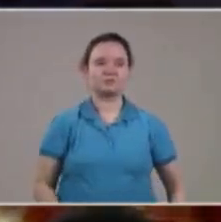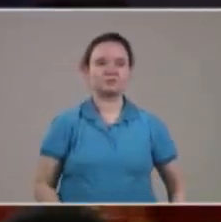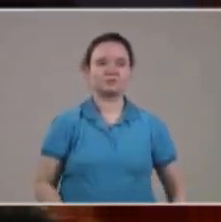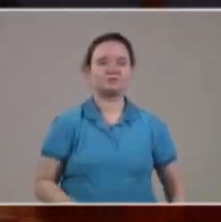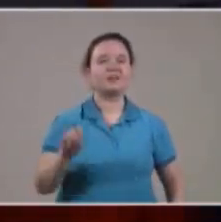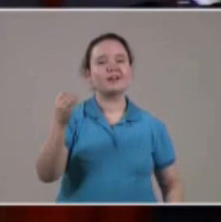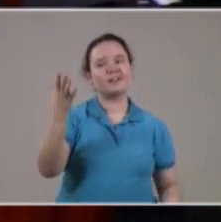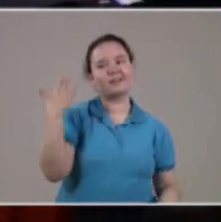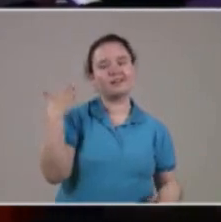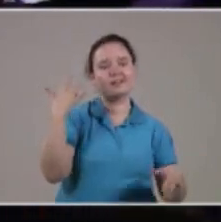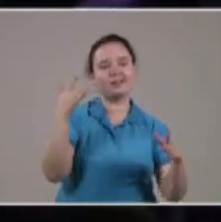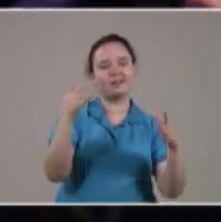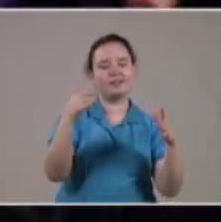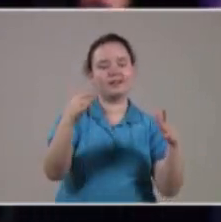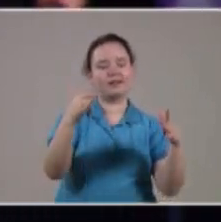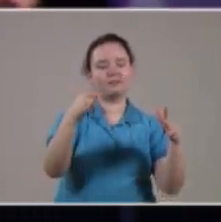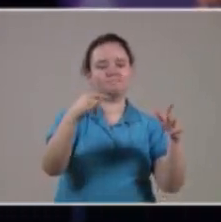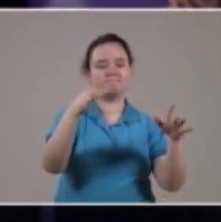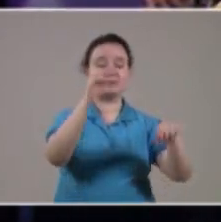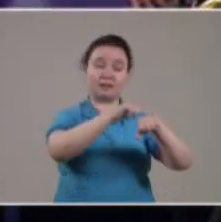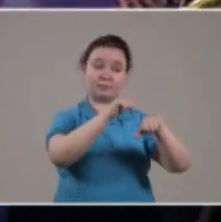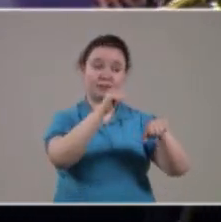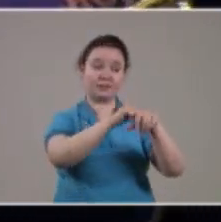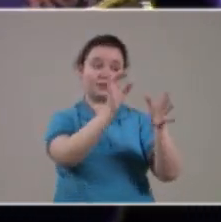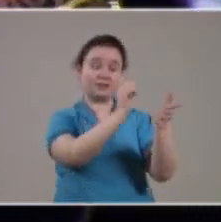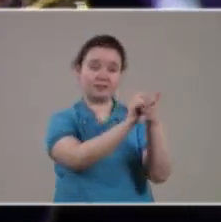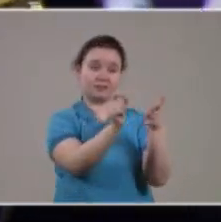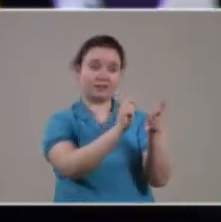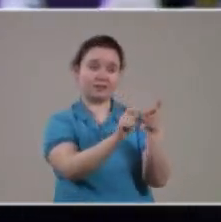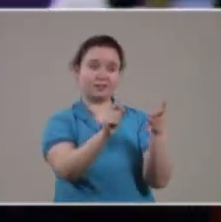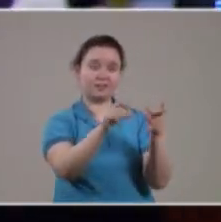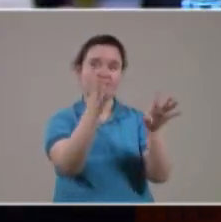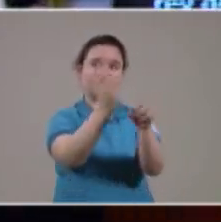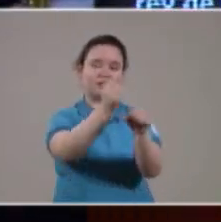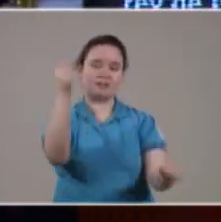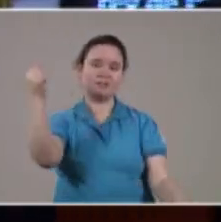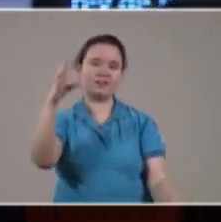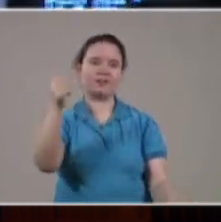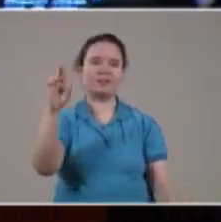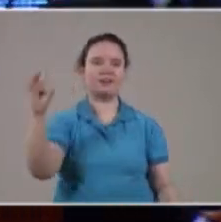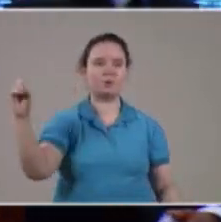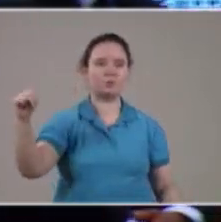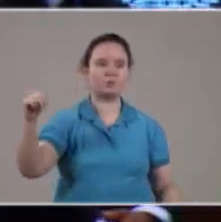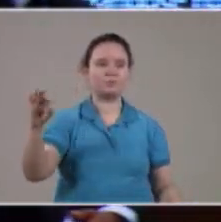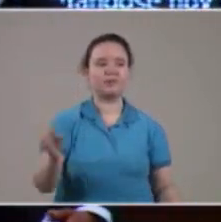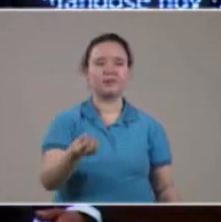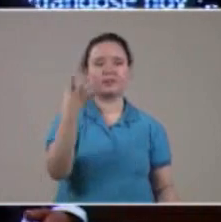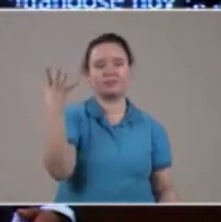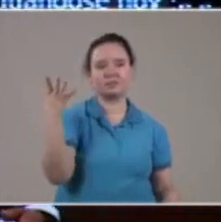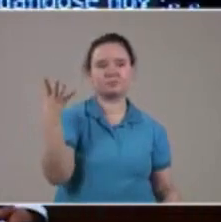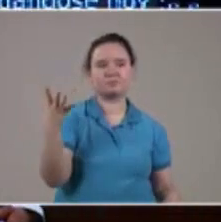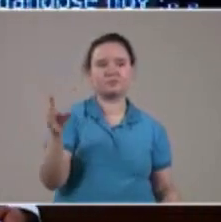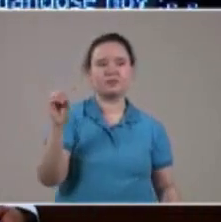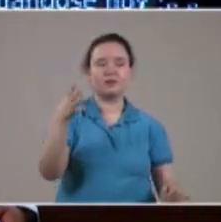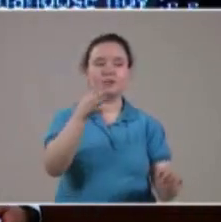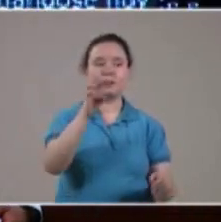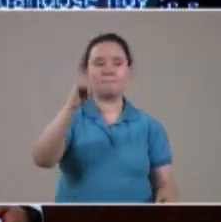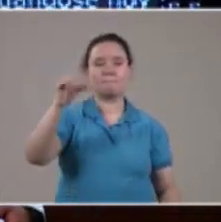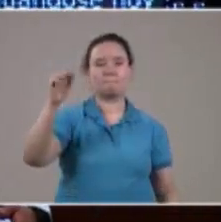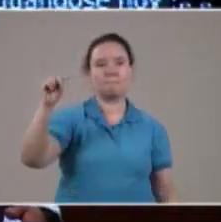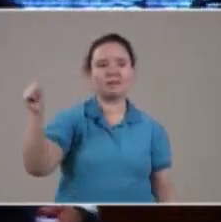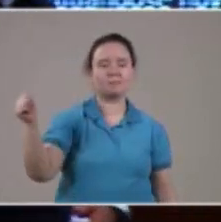que eran las tablas de la ley, la vara de Aarón que reverdeció y el maná que no se corrompía,